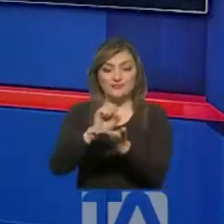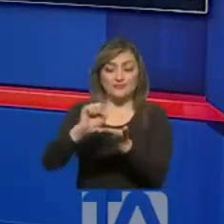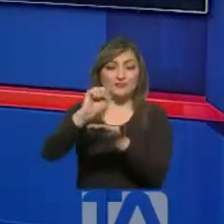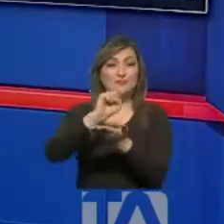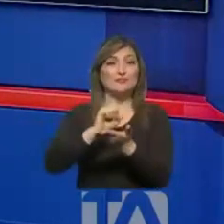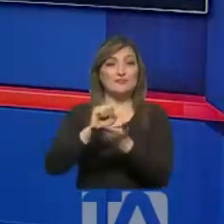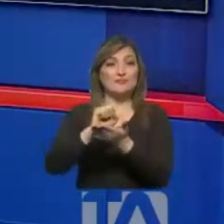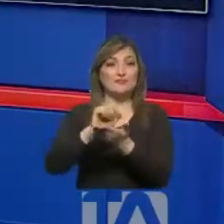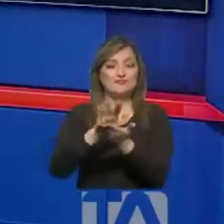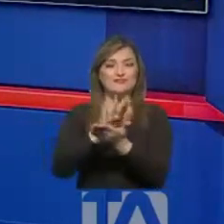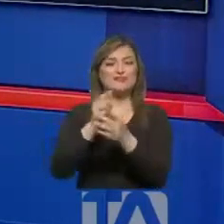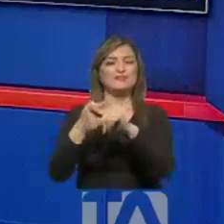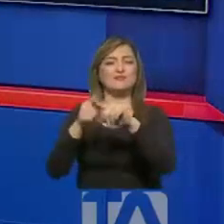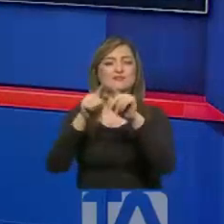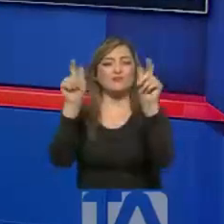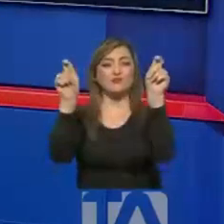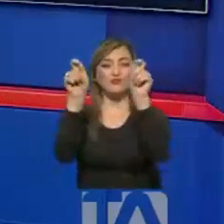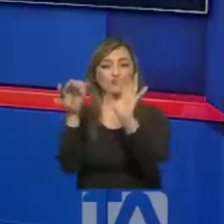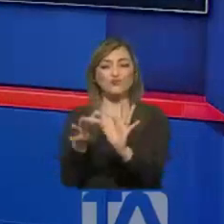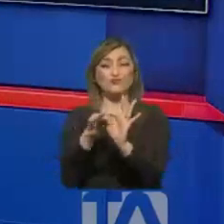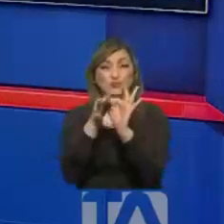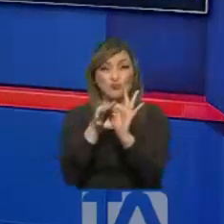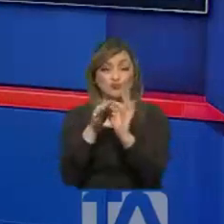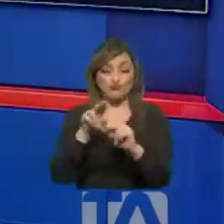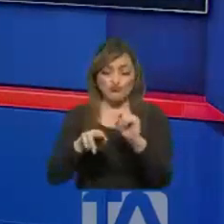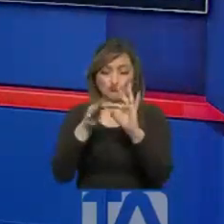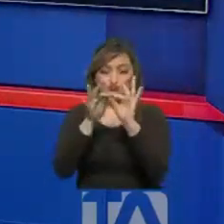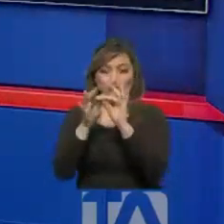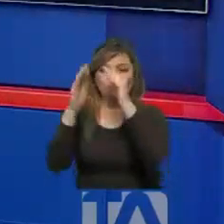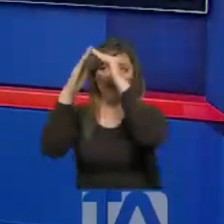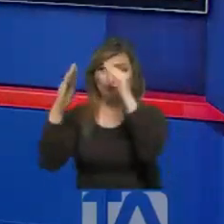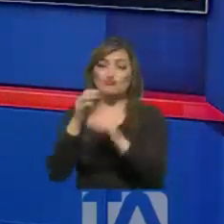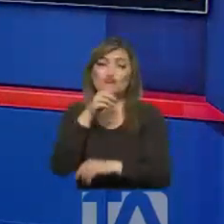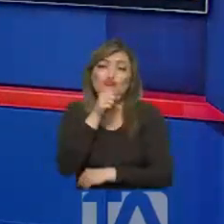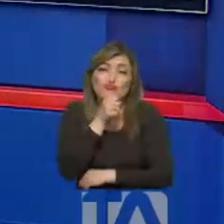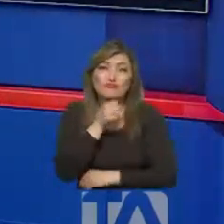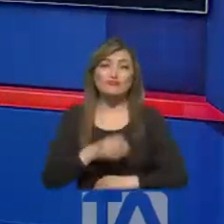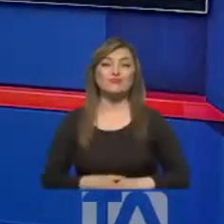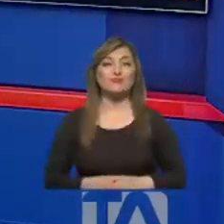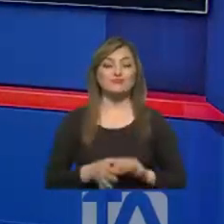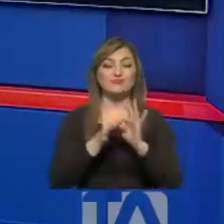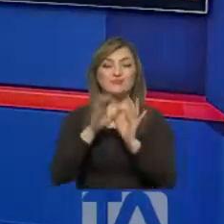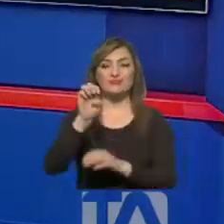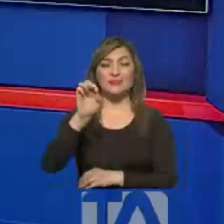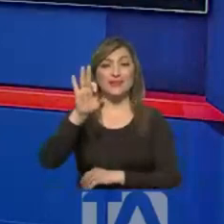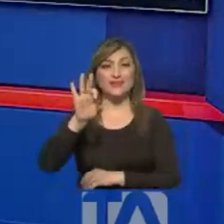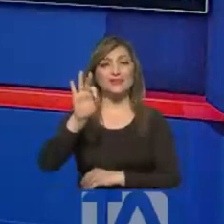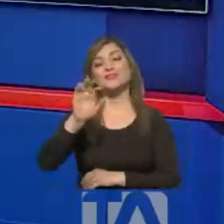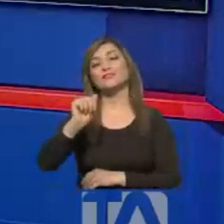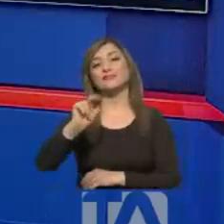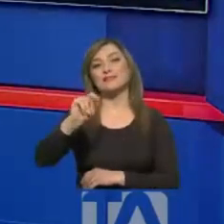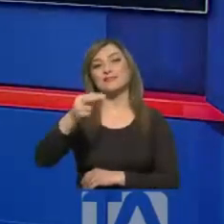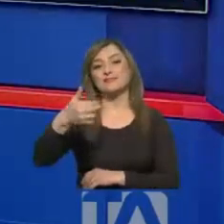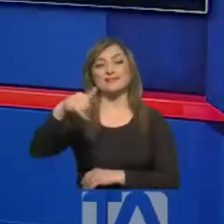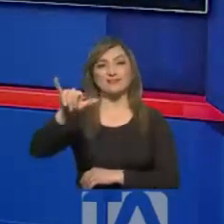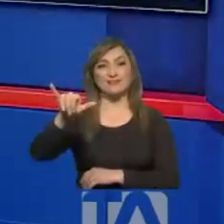la academia y una fundación se unieron para reconstruir la casa de una adulta mayor. Nuestra compañera Stephanie Paz se encuentra en el